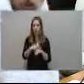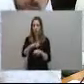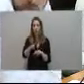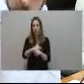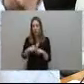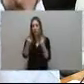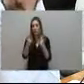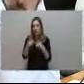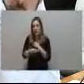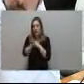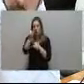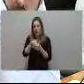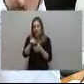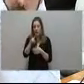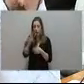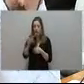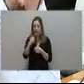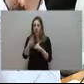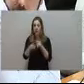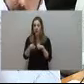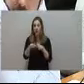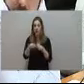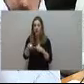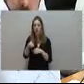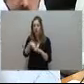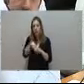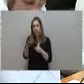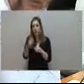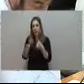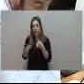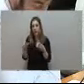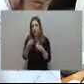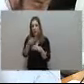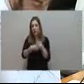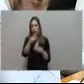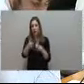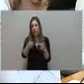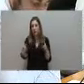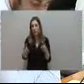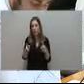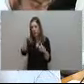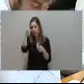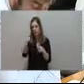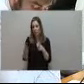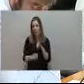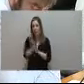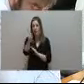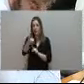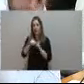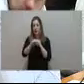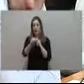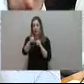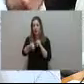Europa 2020, siendo uno de los instrumentos basados en el mercado que deben utilizarse para conseguir un crecimiento inteligente, sostenible e